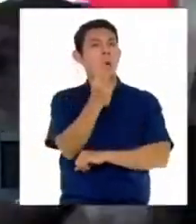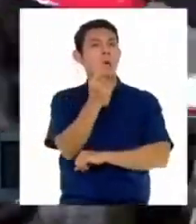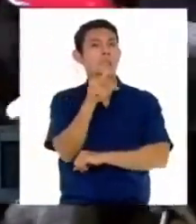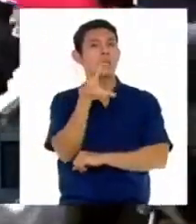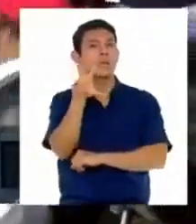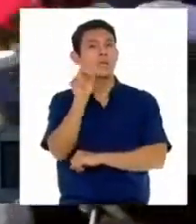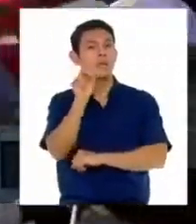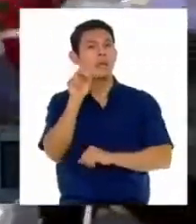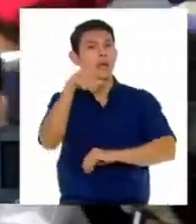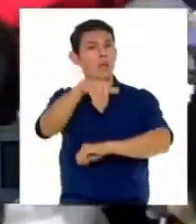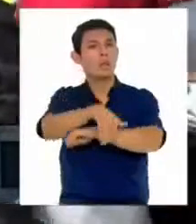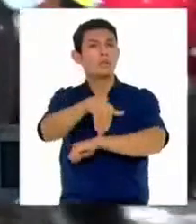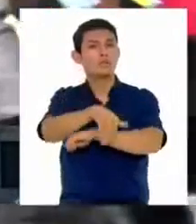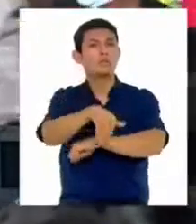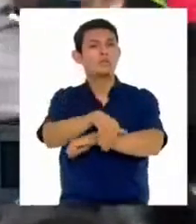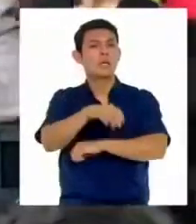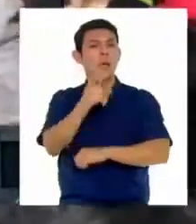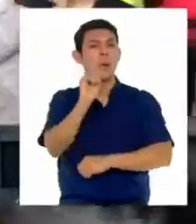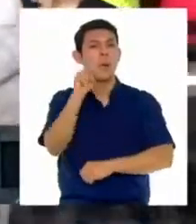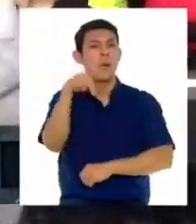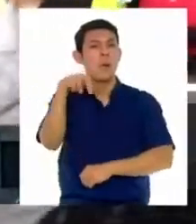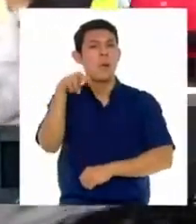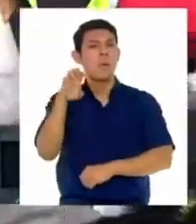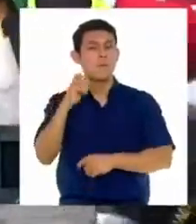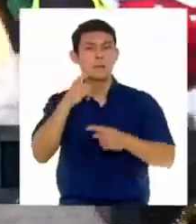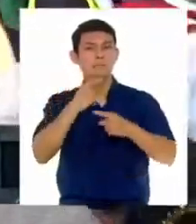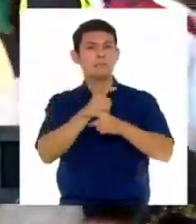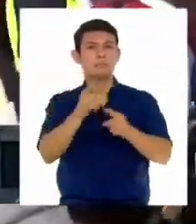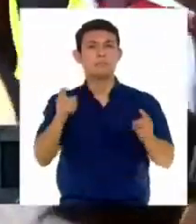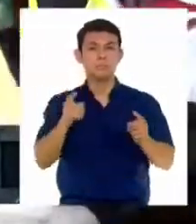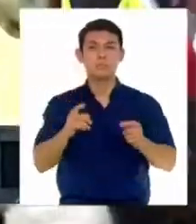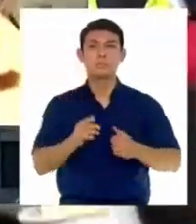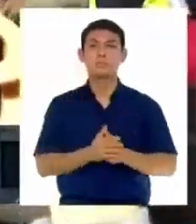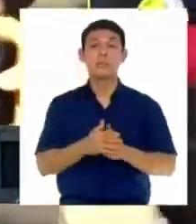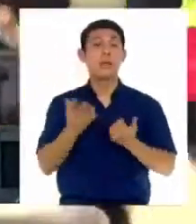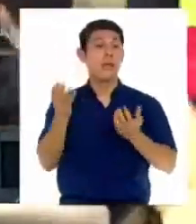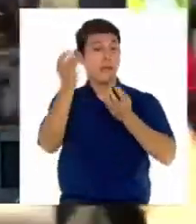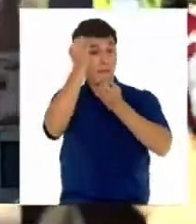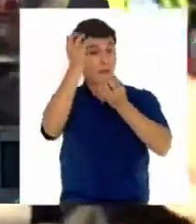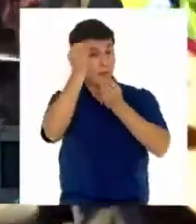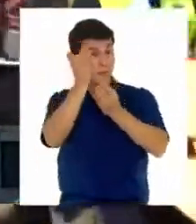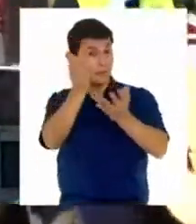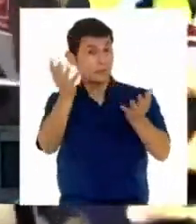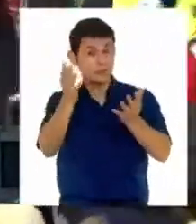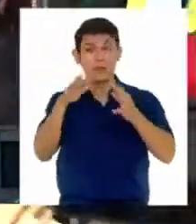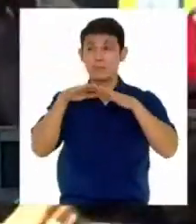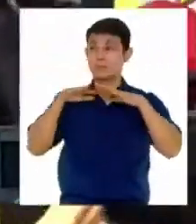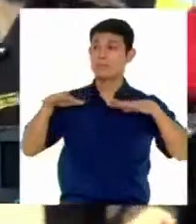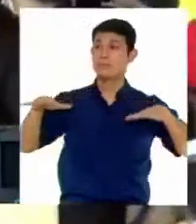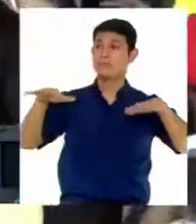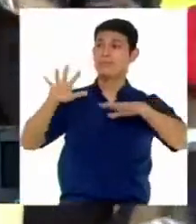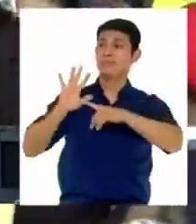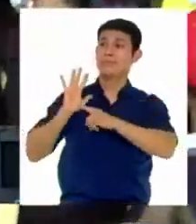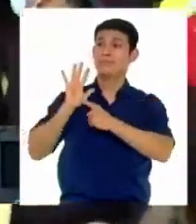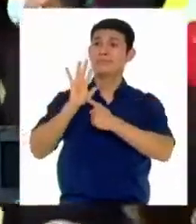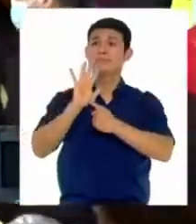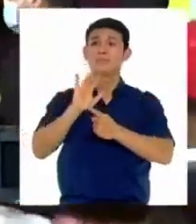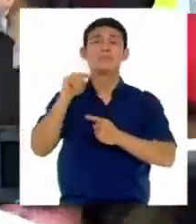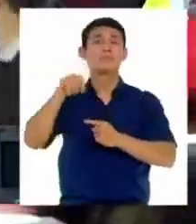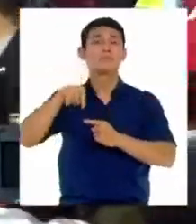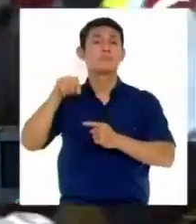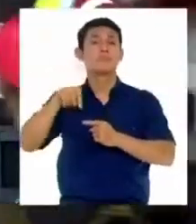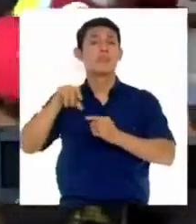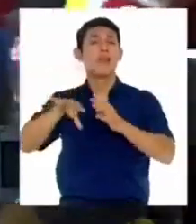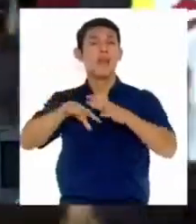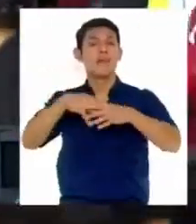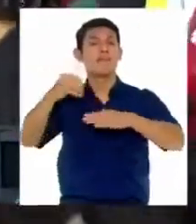acuerdo a ellos van a emitir un pronunciamiento nuevamente. Esta es la información, este es el panorama que se vive aquí en el exterior del